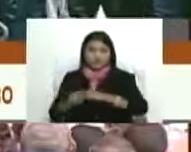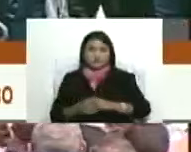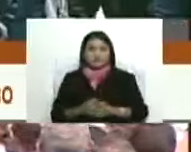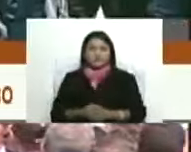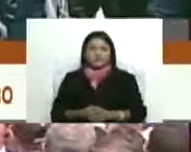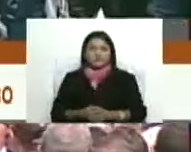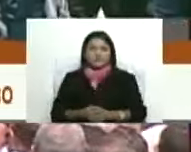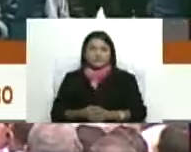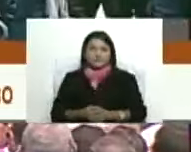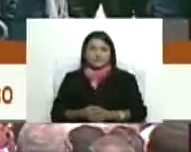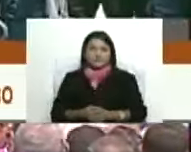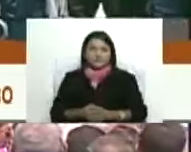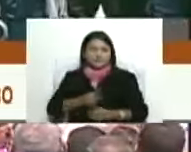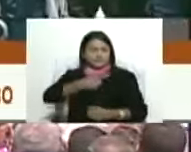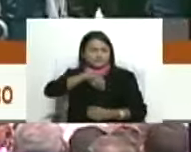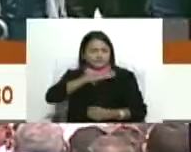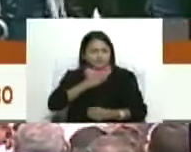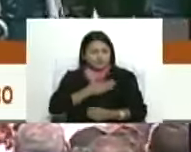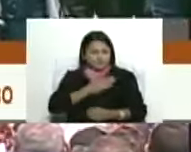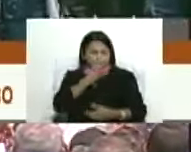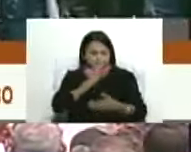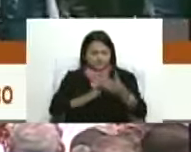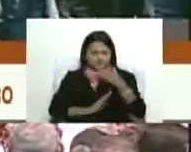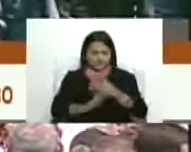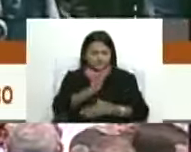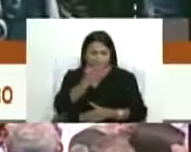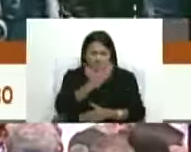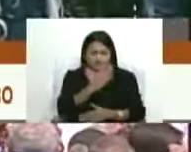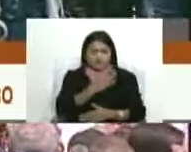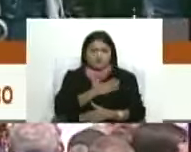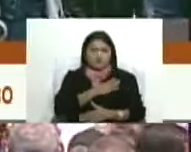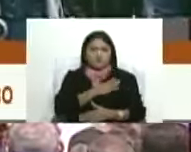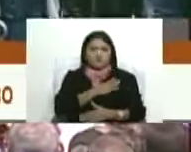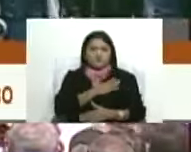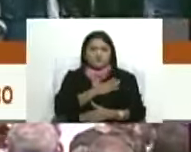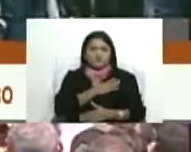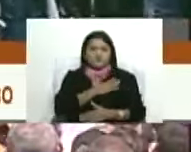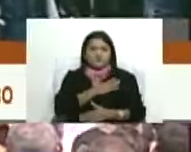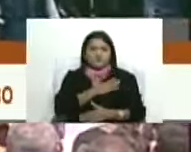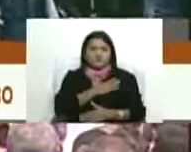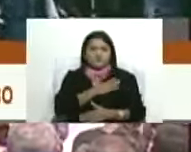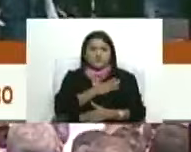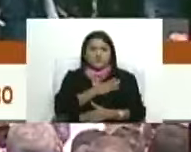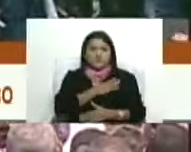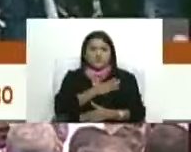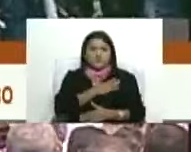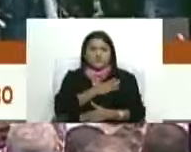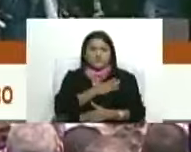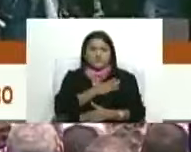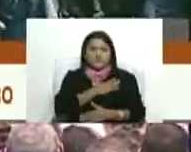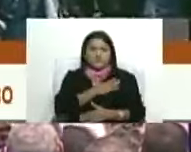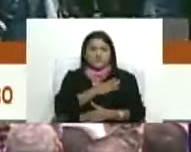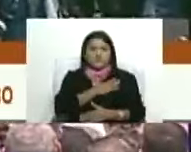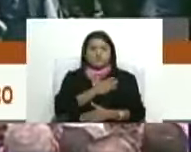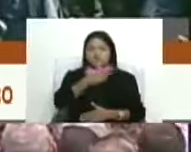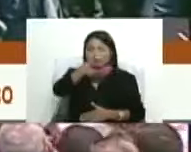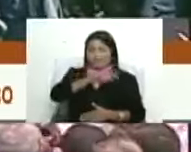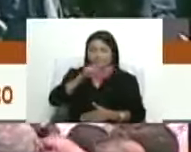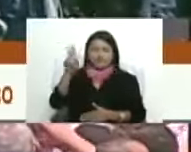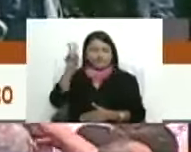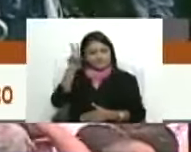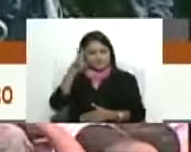decentes como somos damas y caballeros como somos venezolanas y